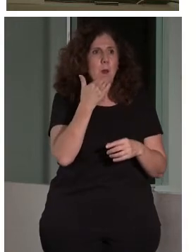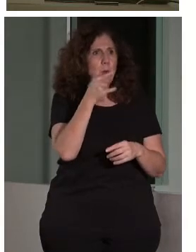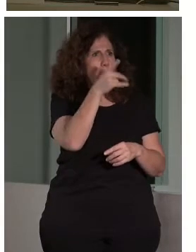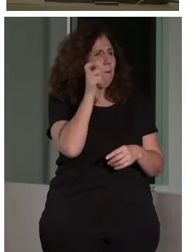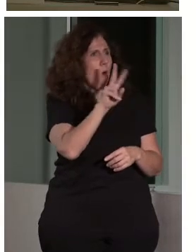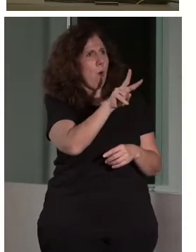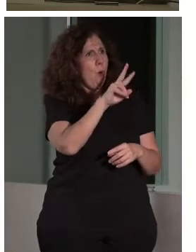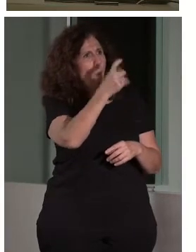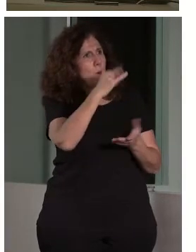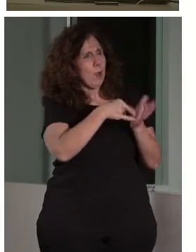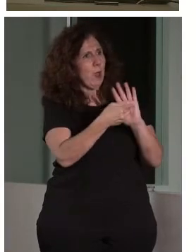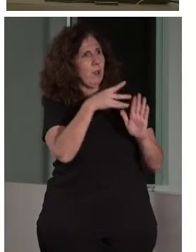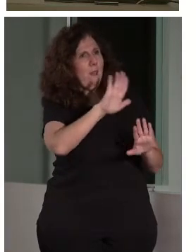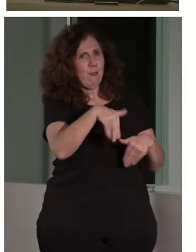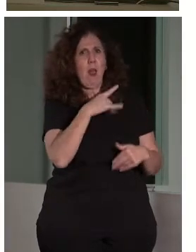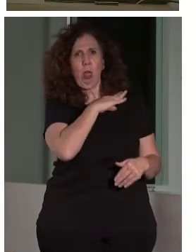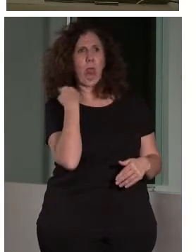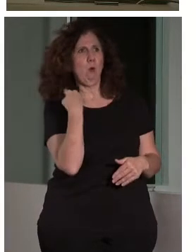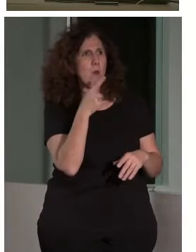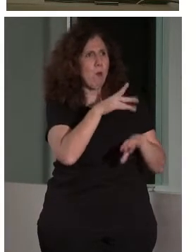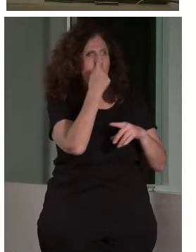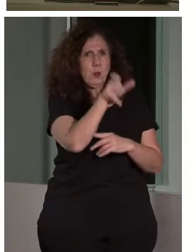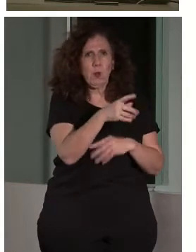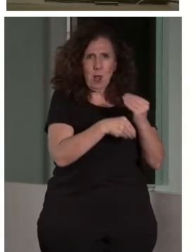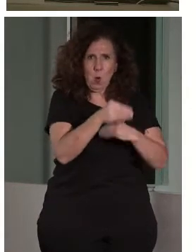equivocan. Y yo creo que con quien hay que ir es con quien no hace nada.